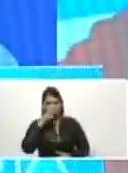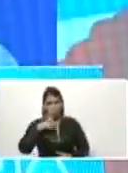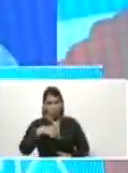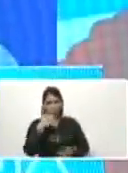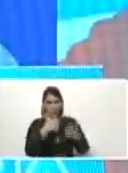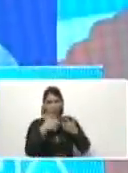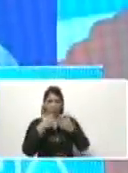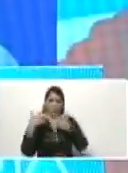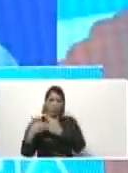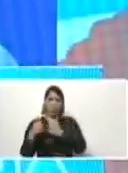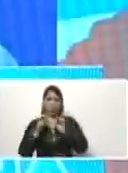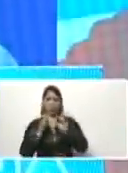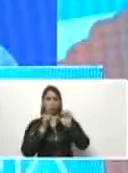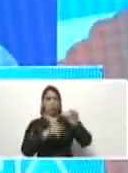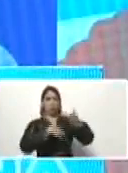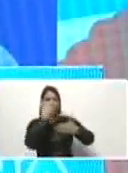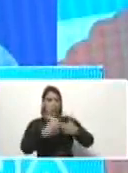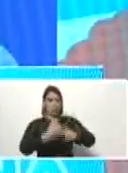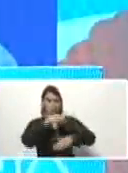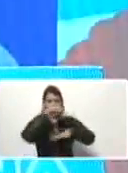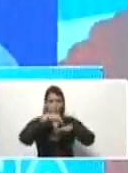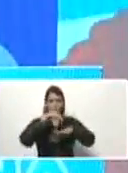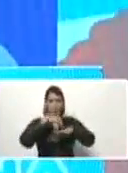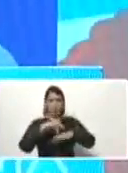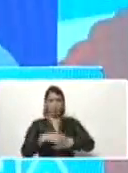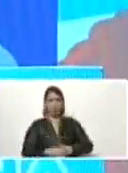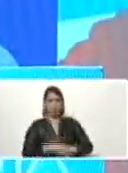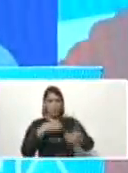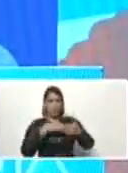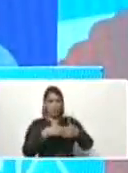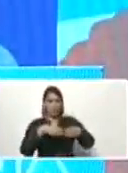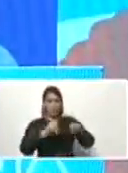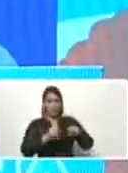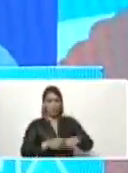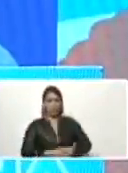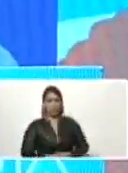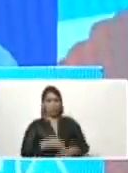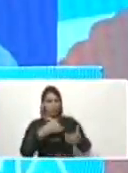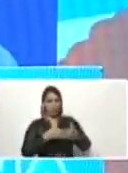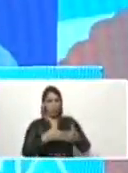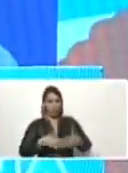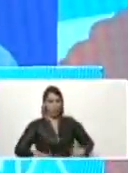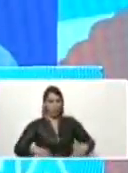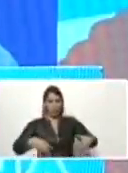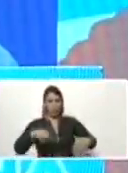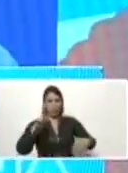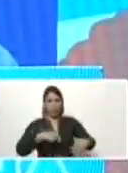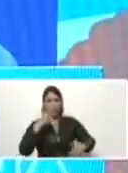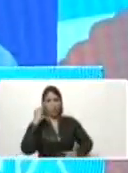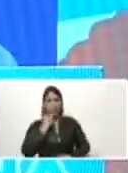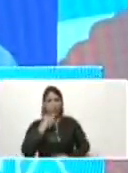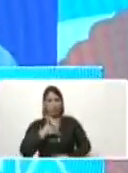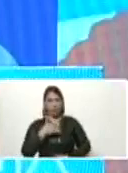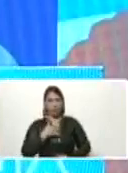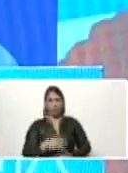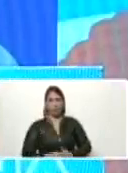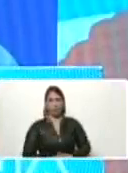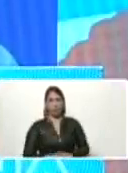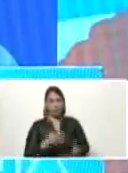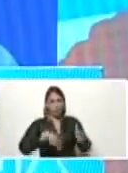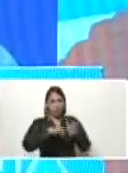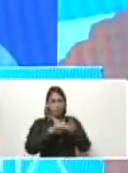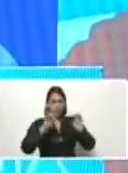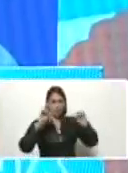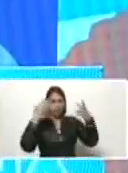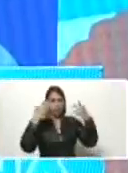para preservar el proyecto nacional antiimperialista, anticapitalista y bolivariano.